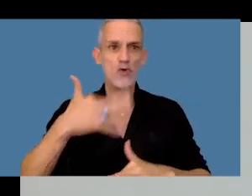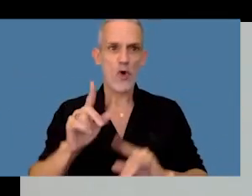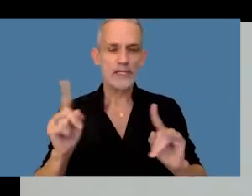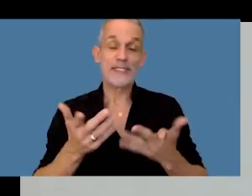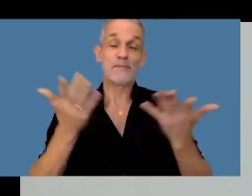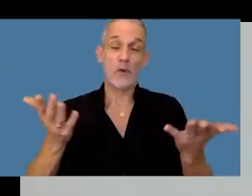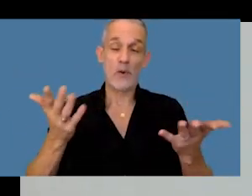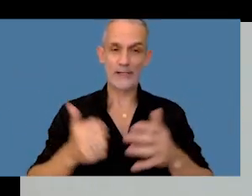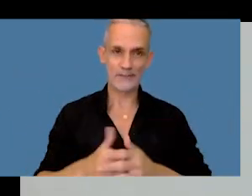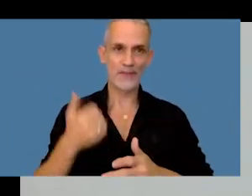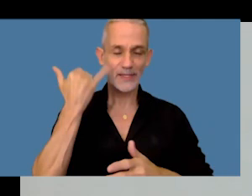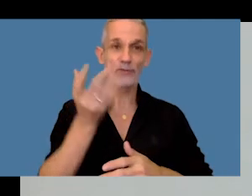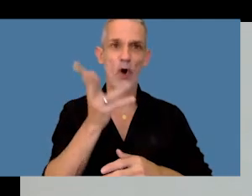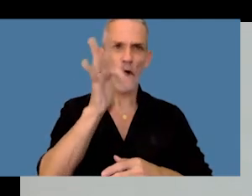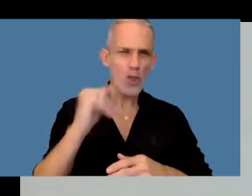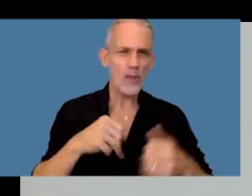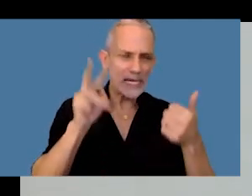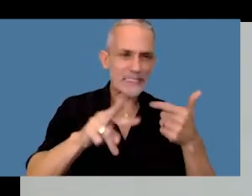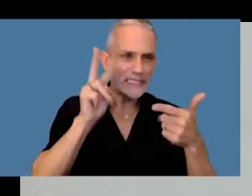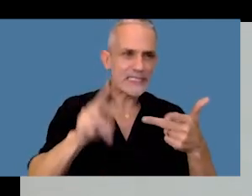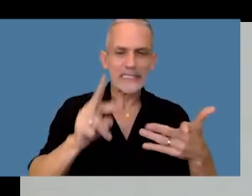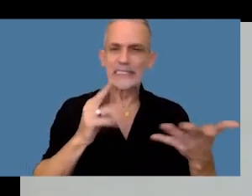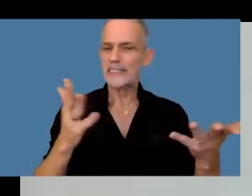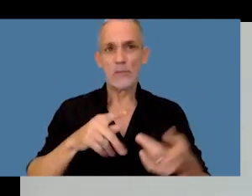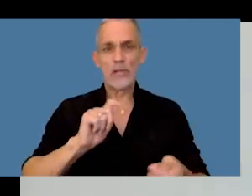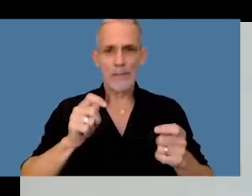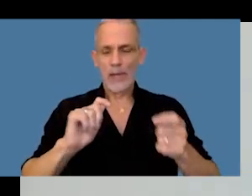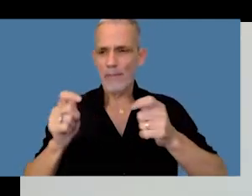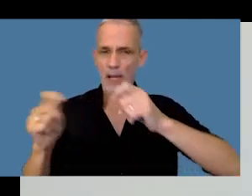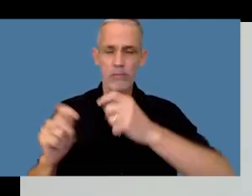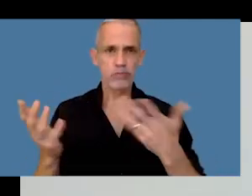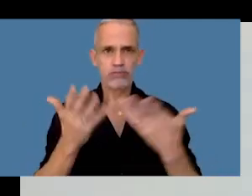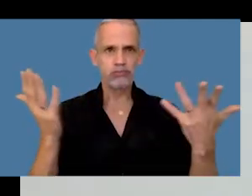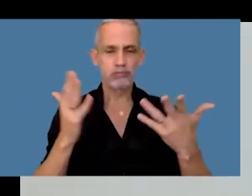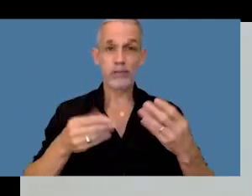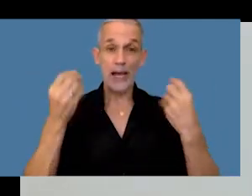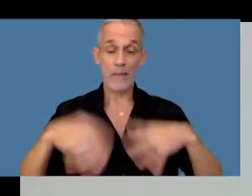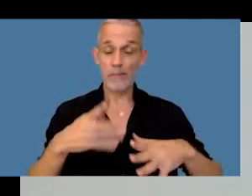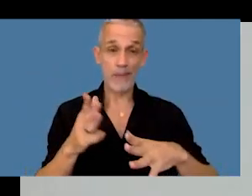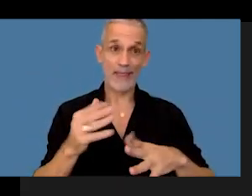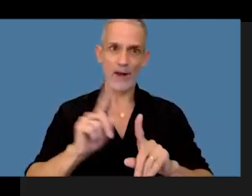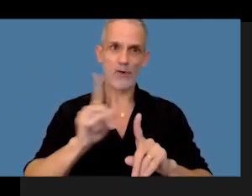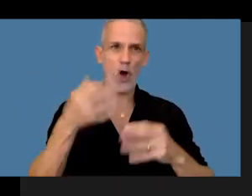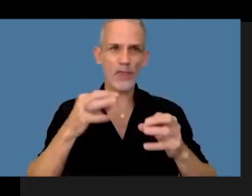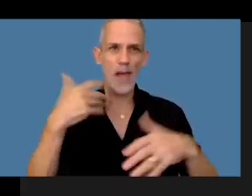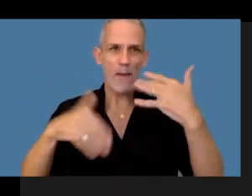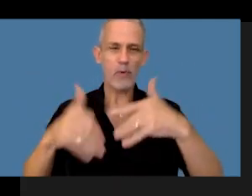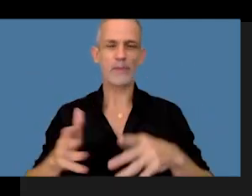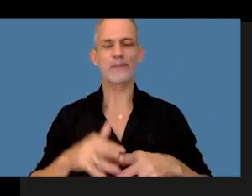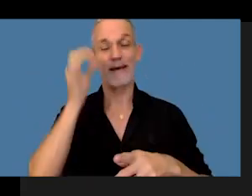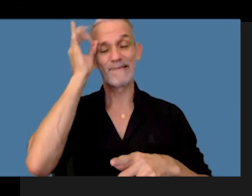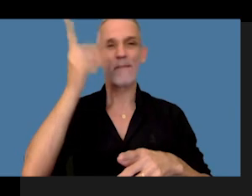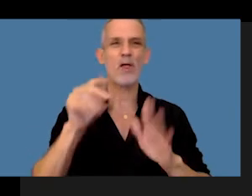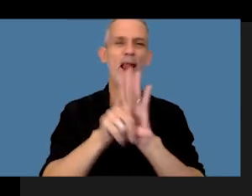bueno, uno está día a día ahí, pero realmente no hay que perderle el paso. Perdón, ¿esto legisla